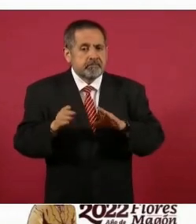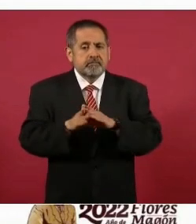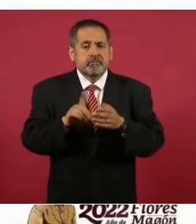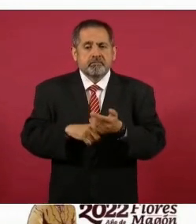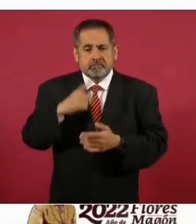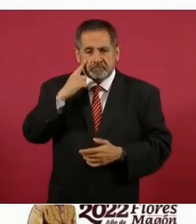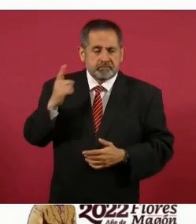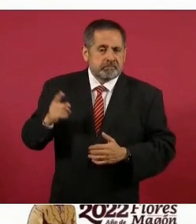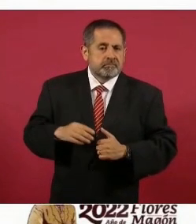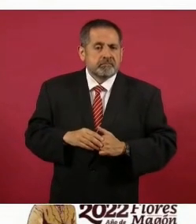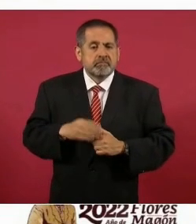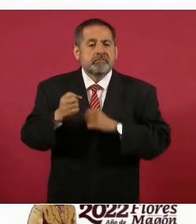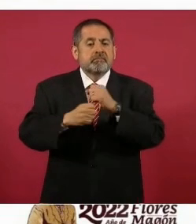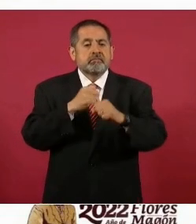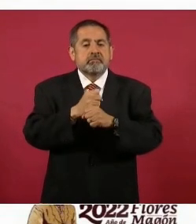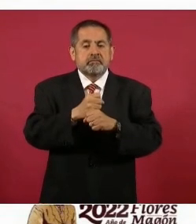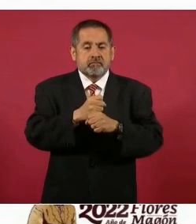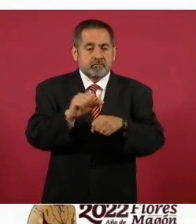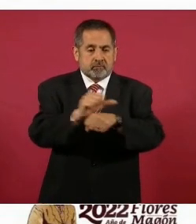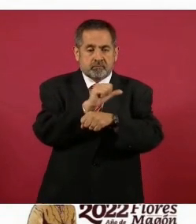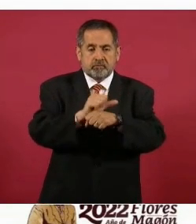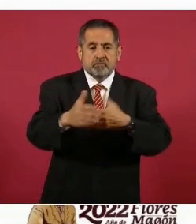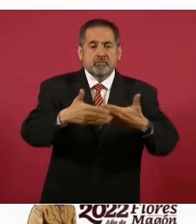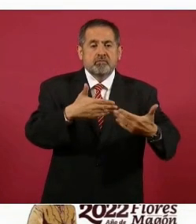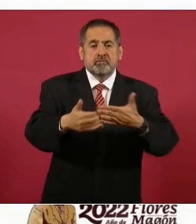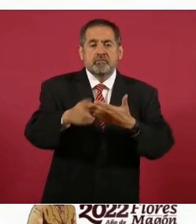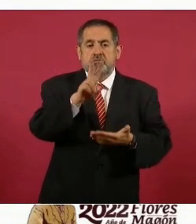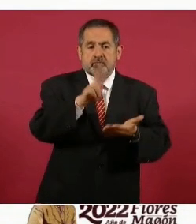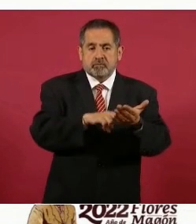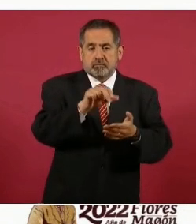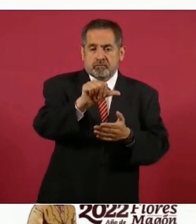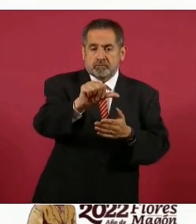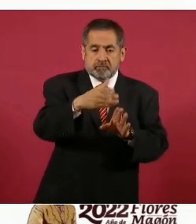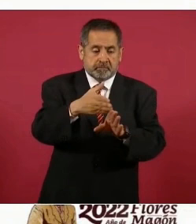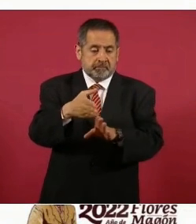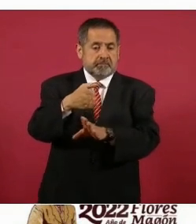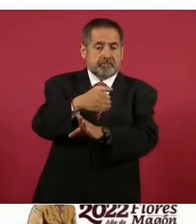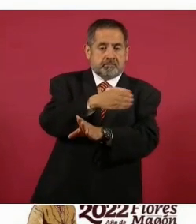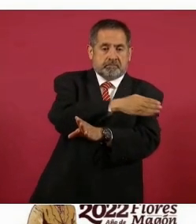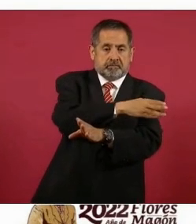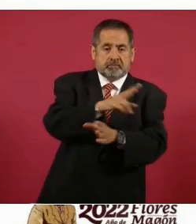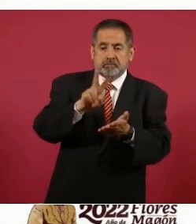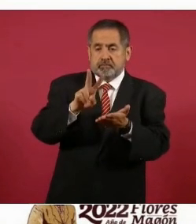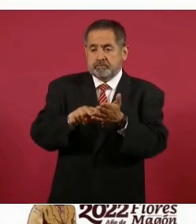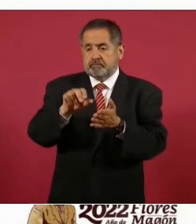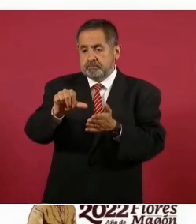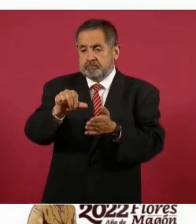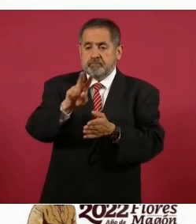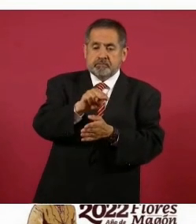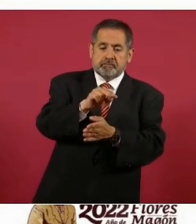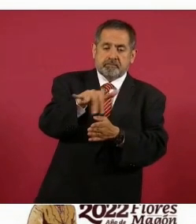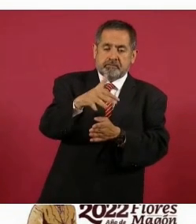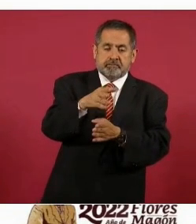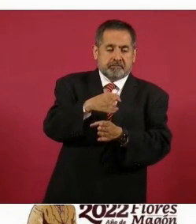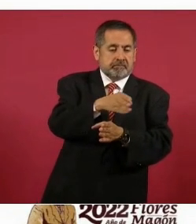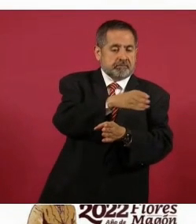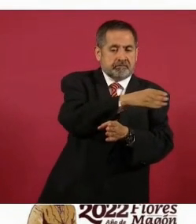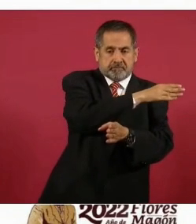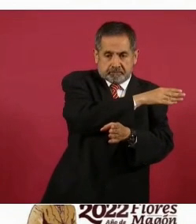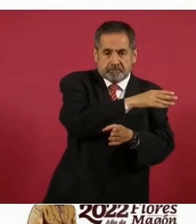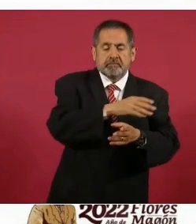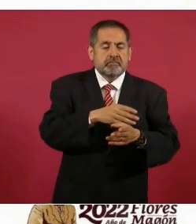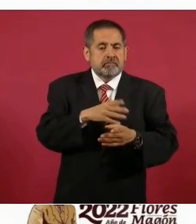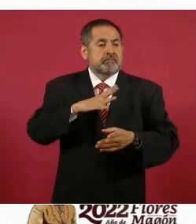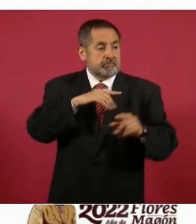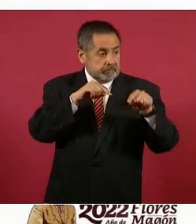para modelos 2016 para atrás que ya están en nuestro país Este programa tiene